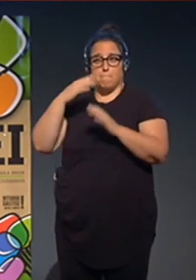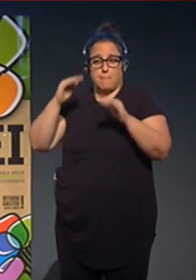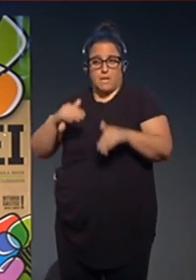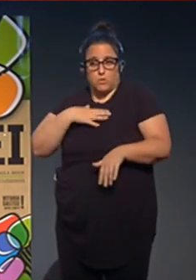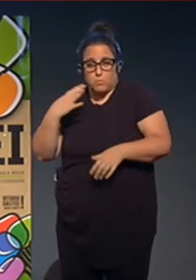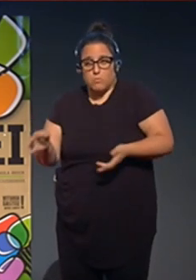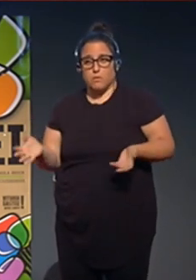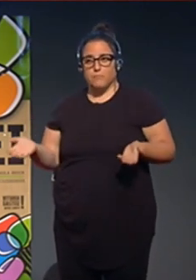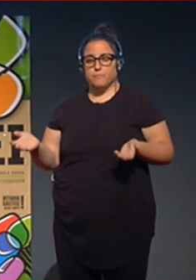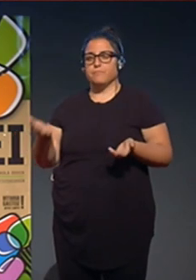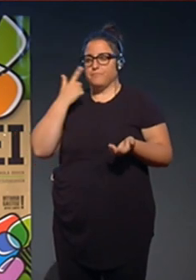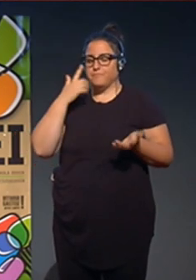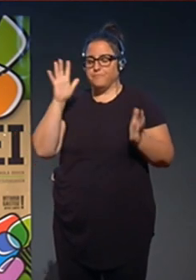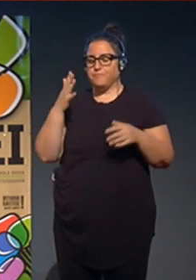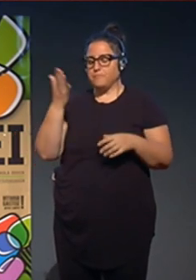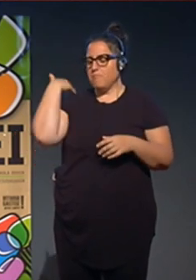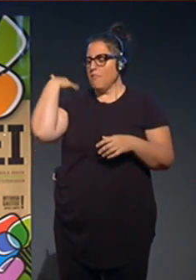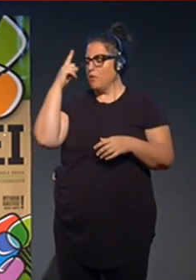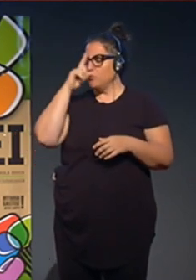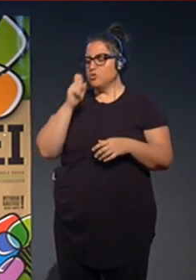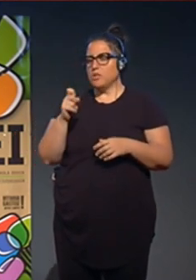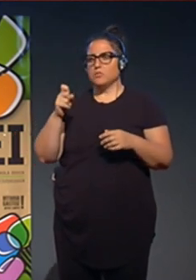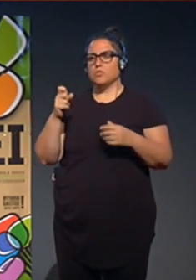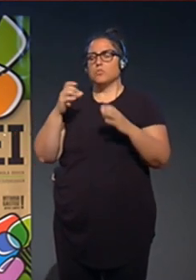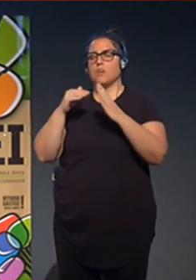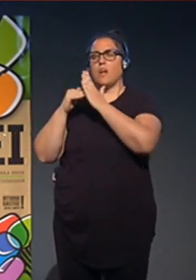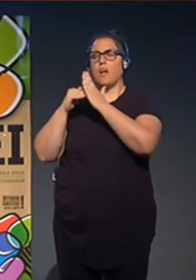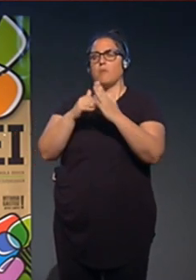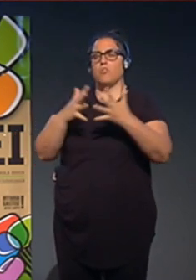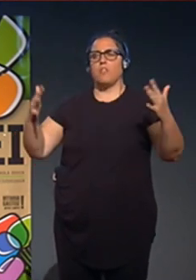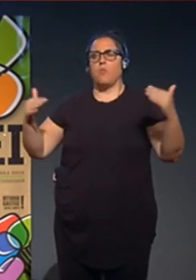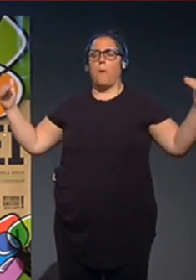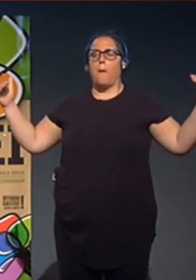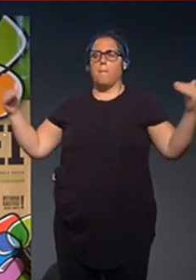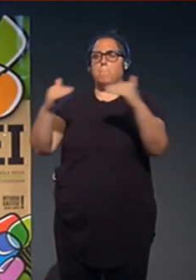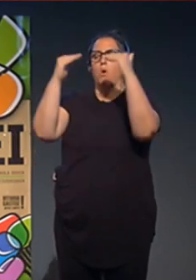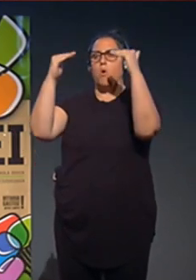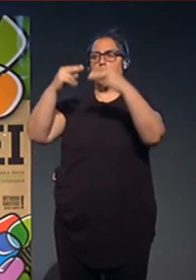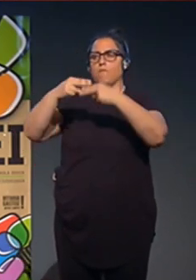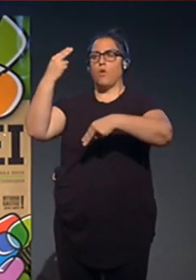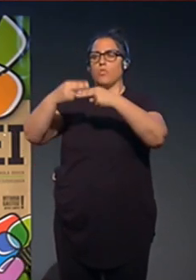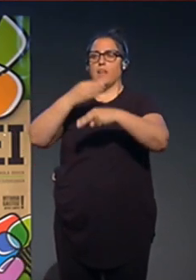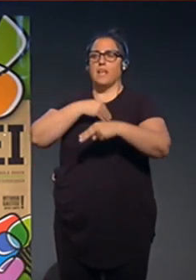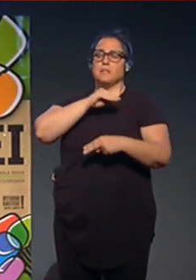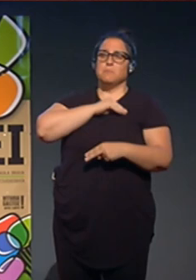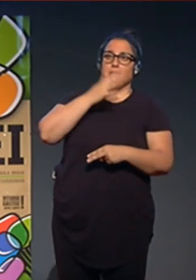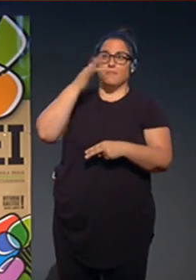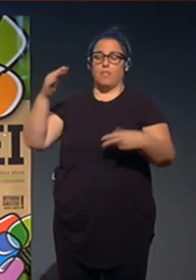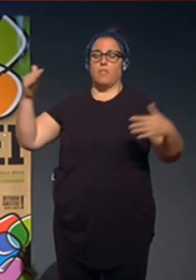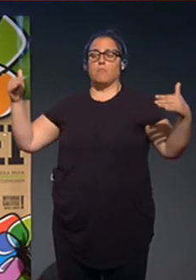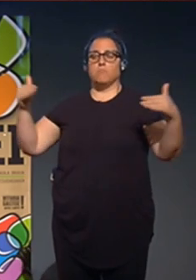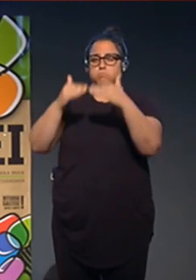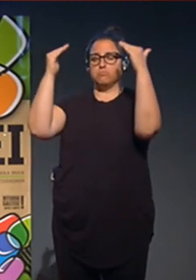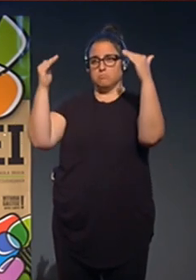años chocan dos grandes camiones en la frontera en porbu frontera entre Francia y España